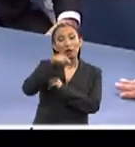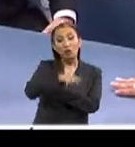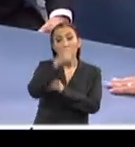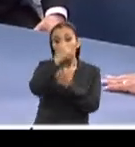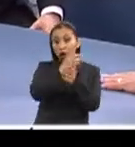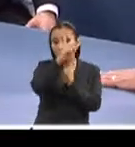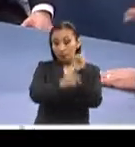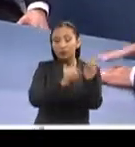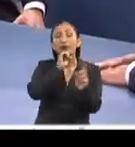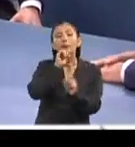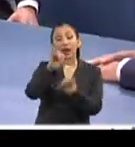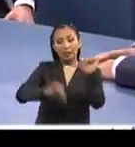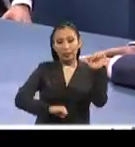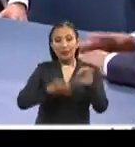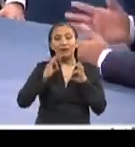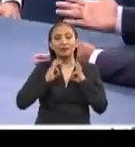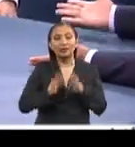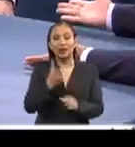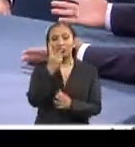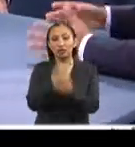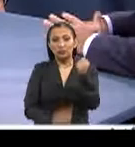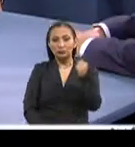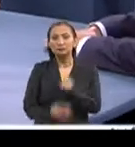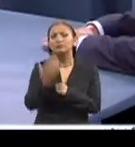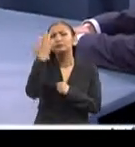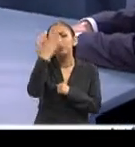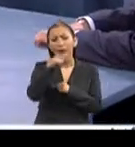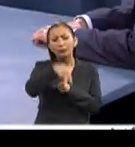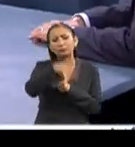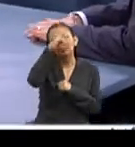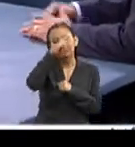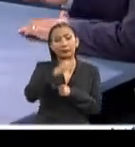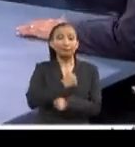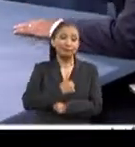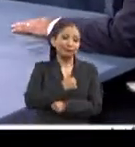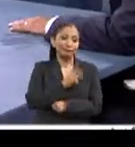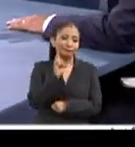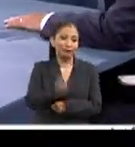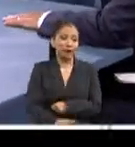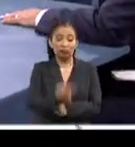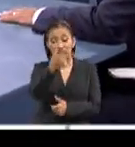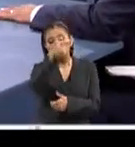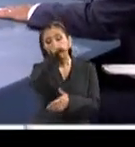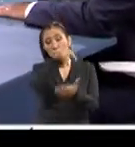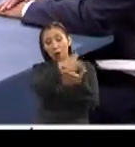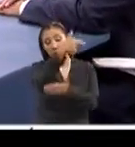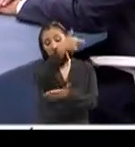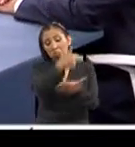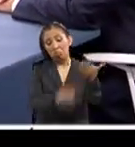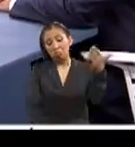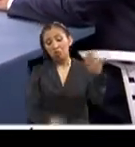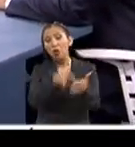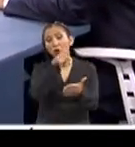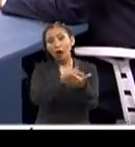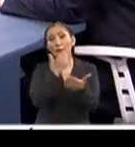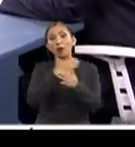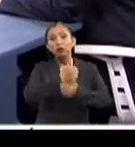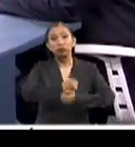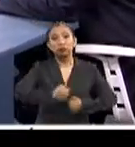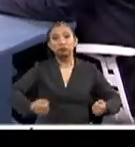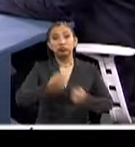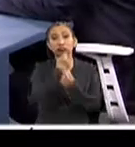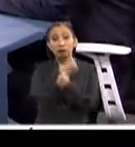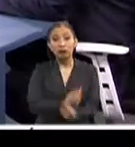es del deporte, también es de la actividad física. Okay. Sabemos que en nuestro país desafortunadamente ocupa algunos de los primeros sitios en cuestiones de